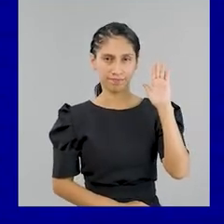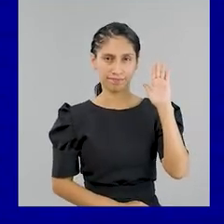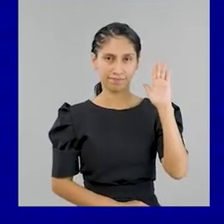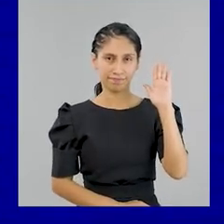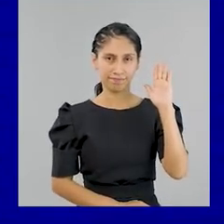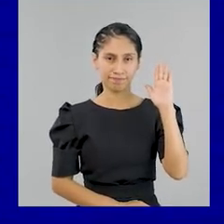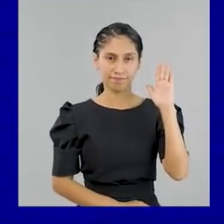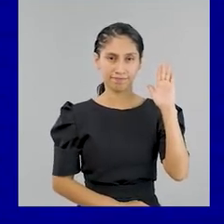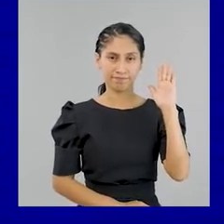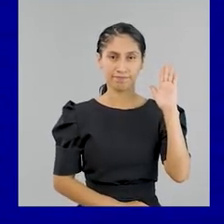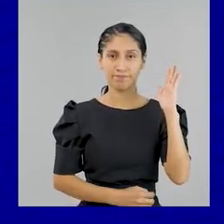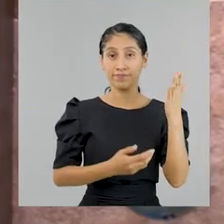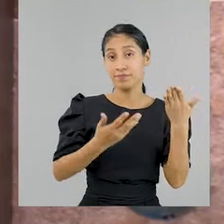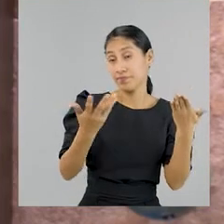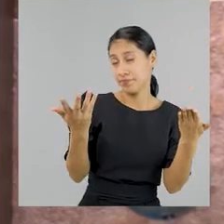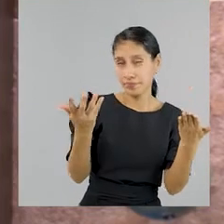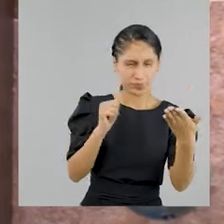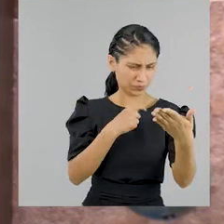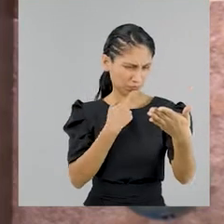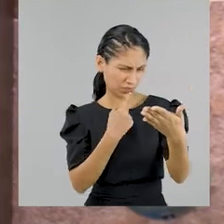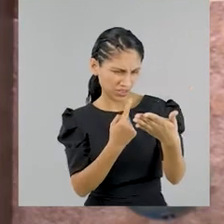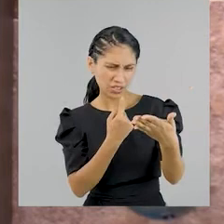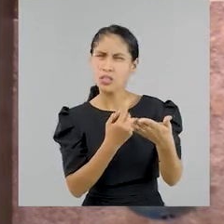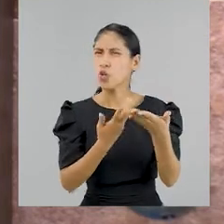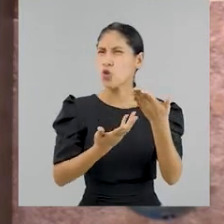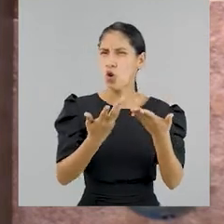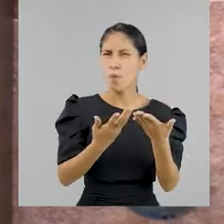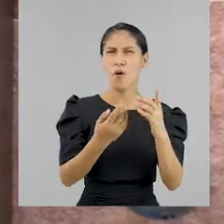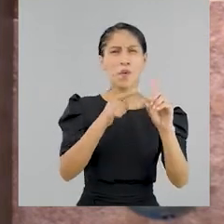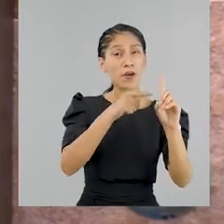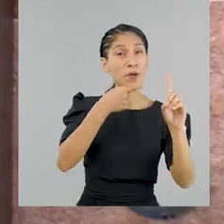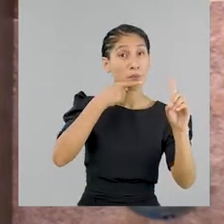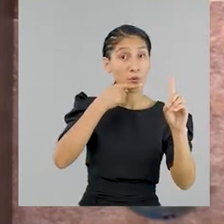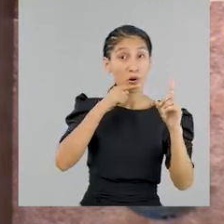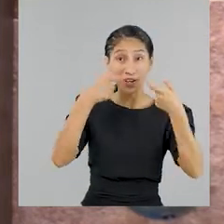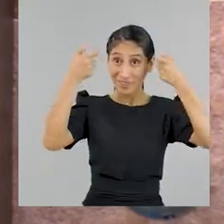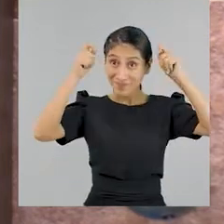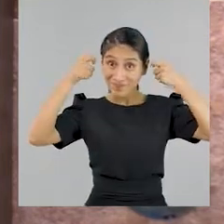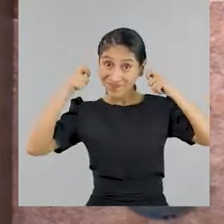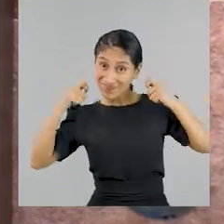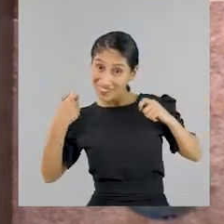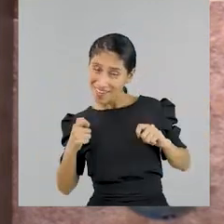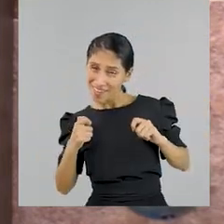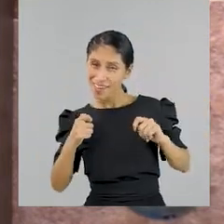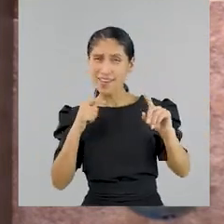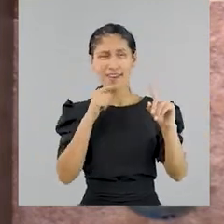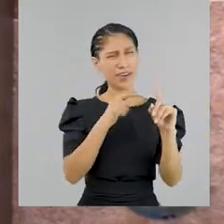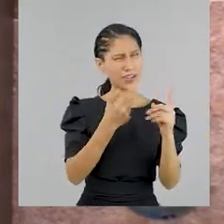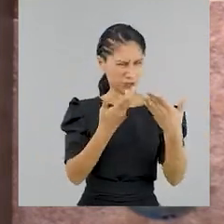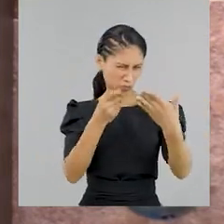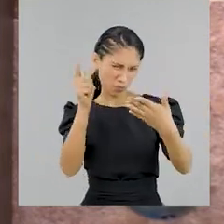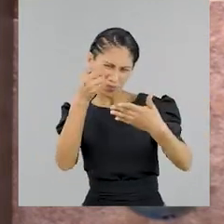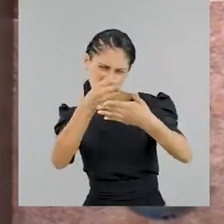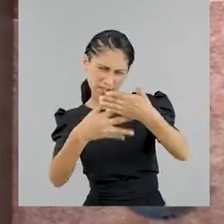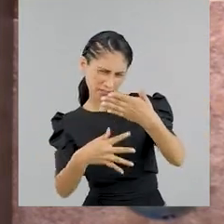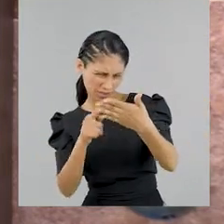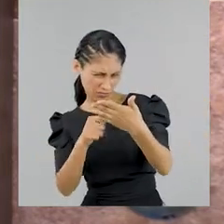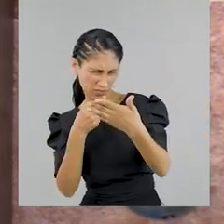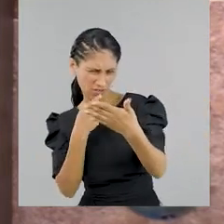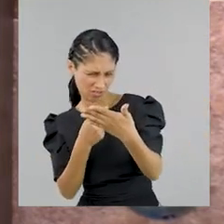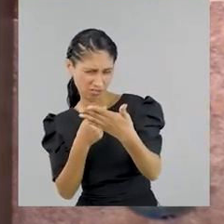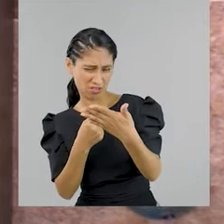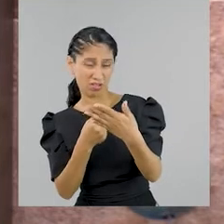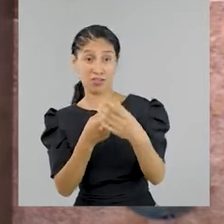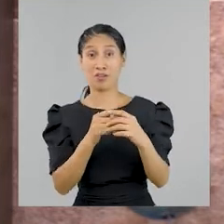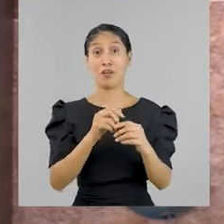que tenemos hoy. Resaltar las acciones de Micaela Bastidas. Creo que la intención en el texto no